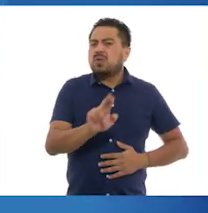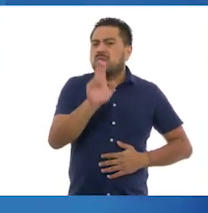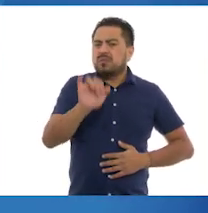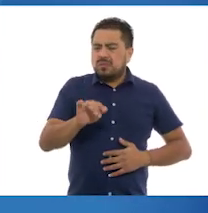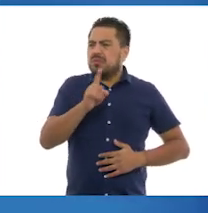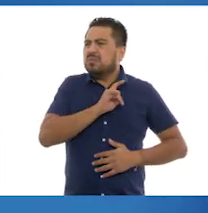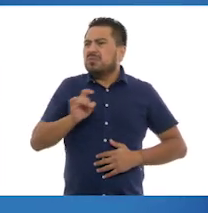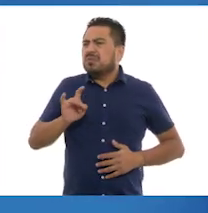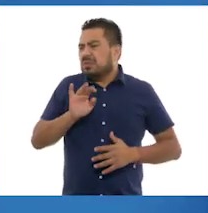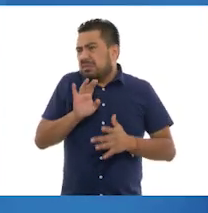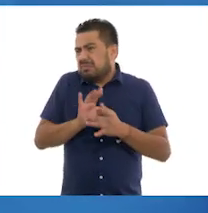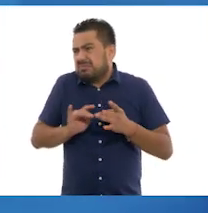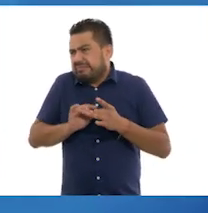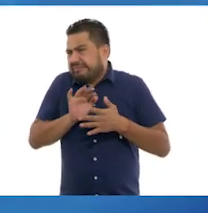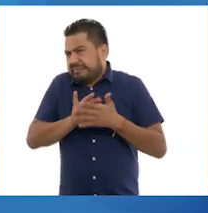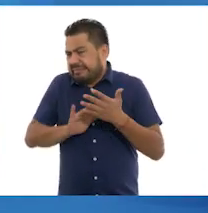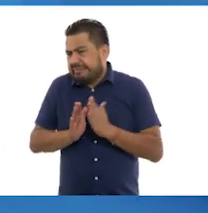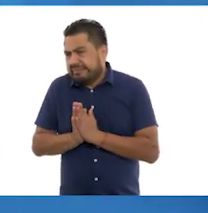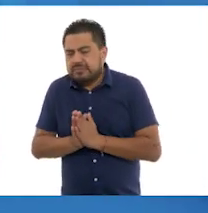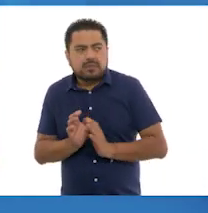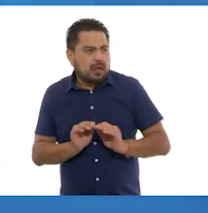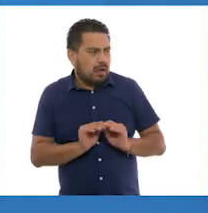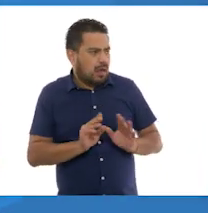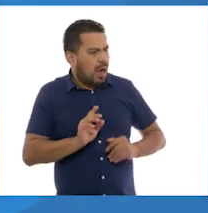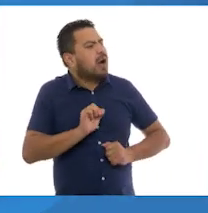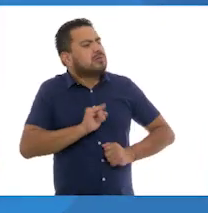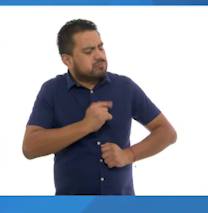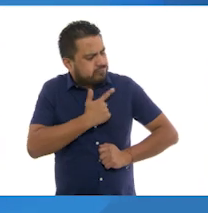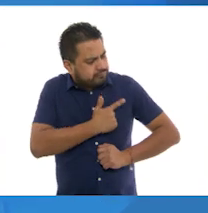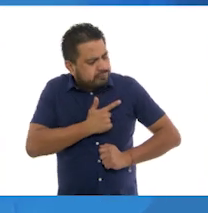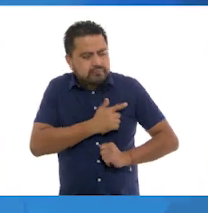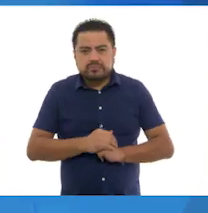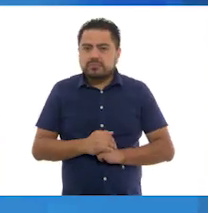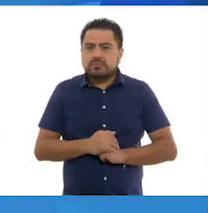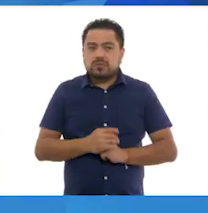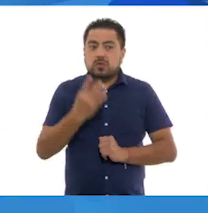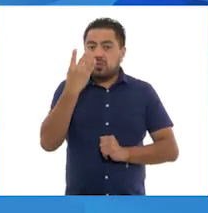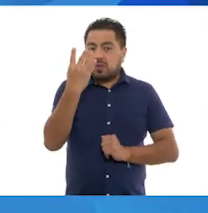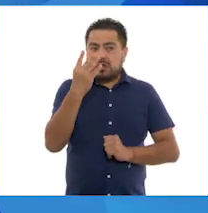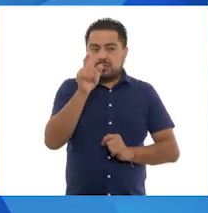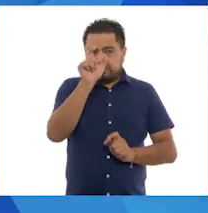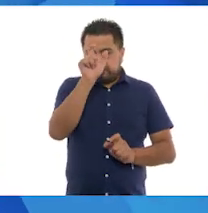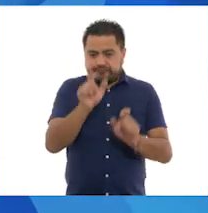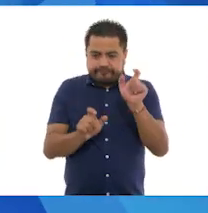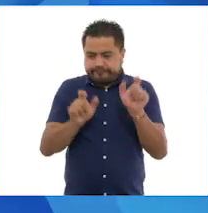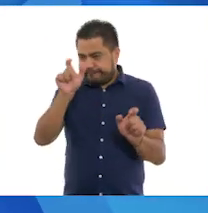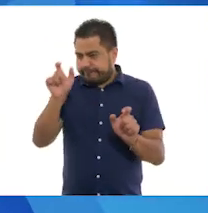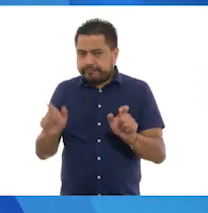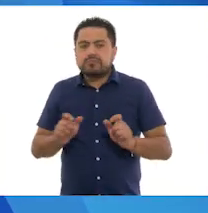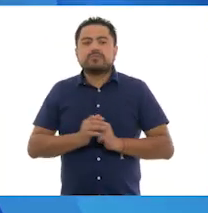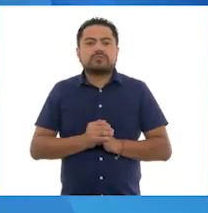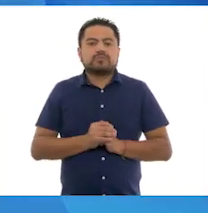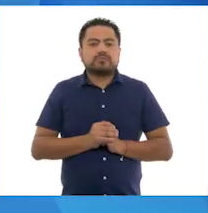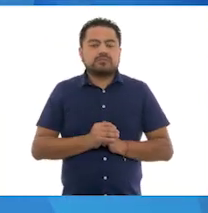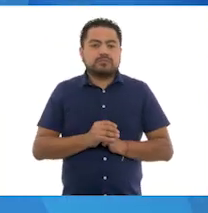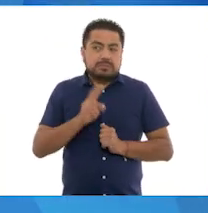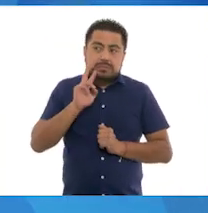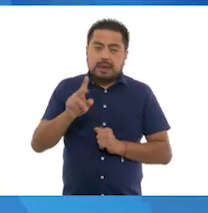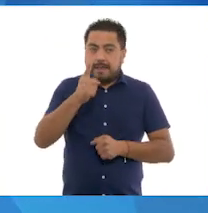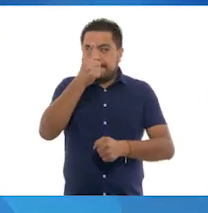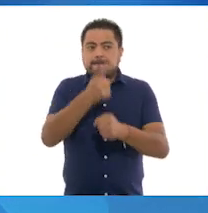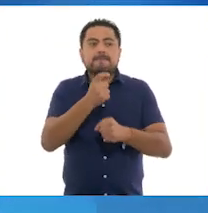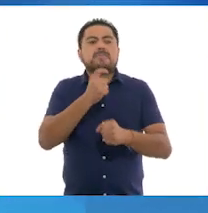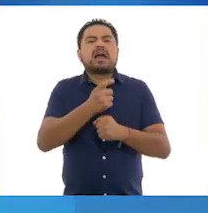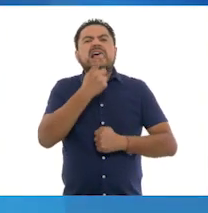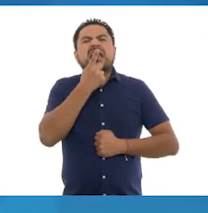a describirla? Claro que sí, María, con mucho gusto. Pues tiene 4 columnas. Bueno, y lo que ya vimos es que la primera